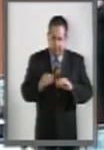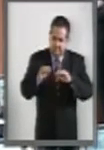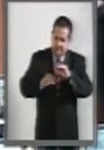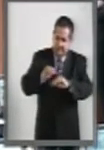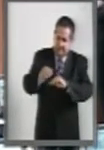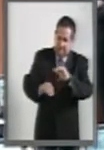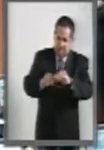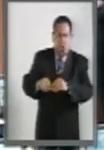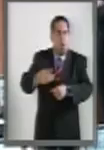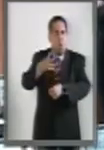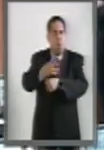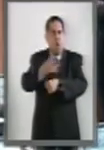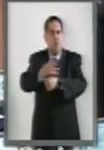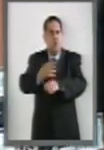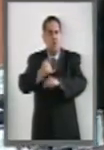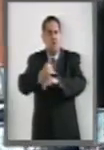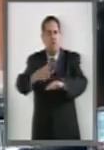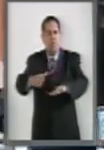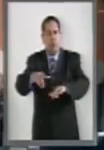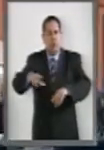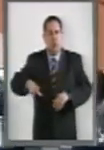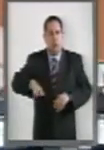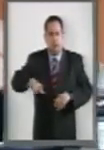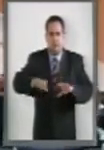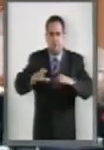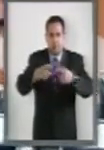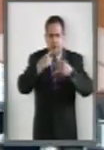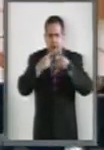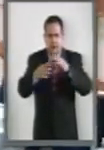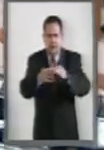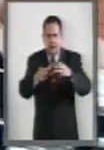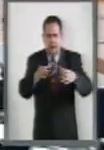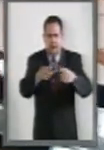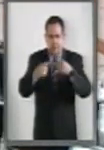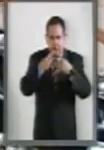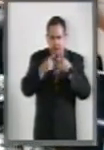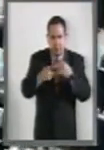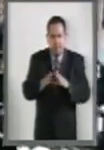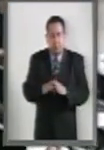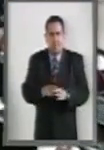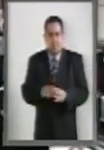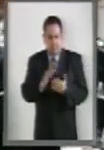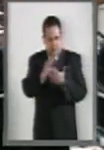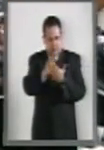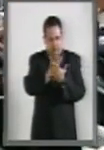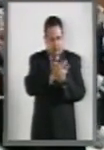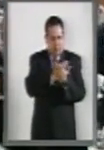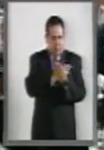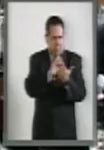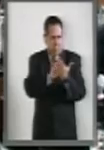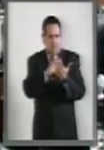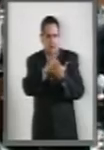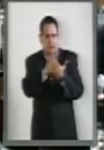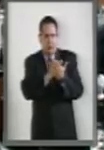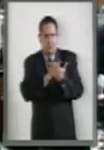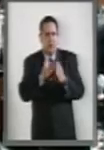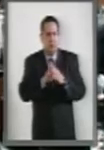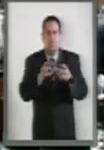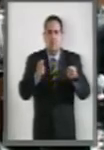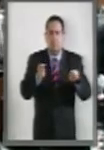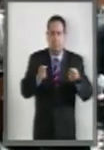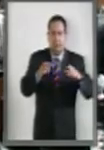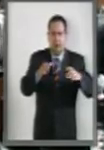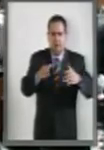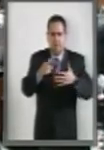cuarto informe de gobierno en materia hacendaria, manteniendo la convicción que nos ha acompañado a lo largo de